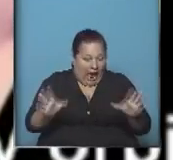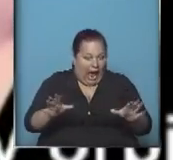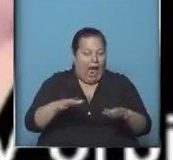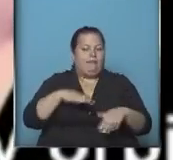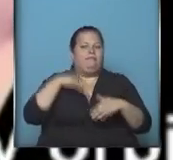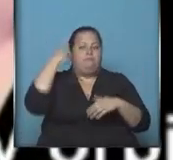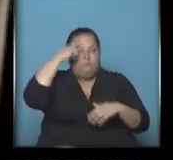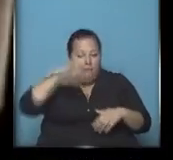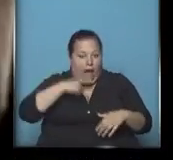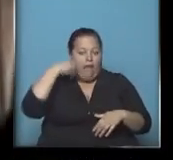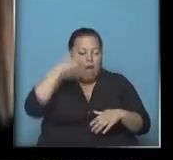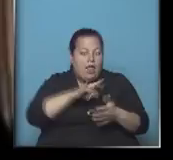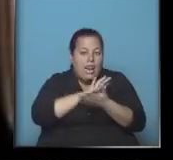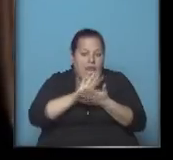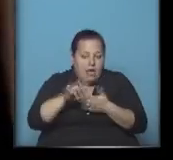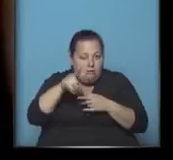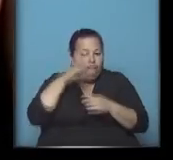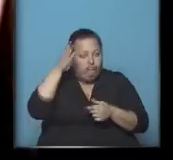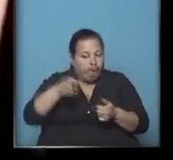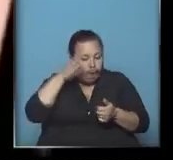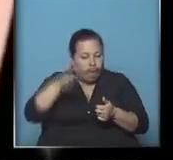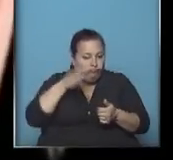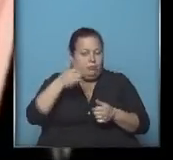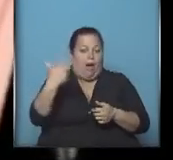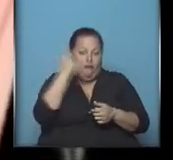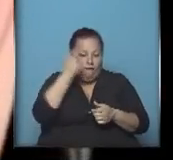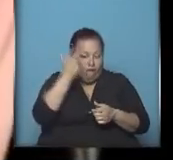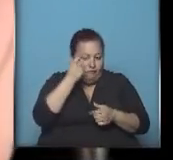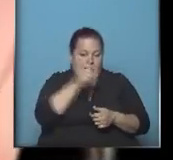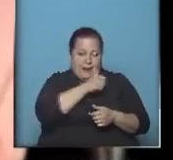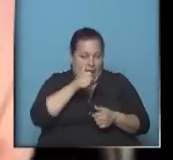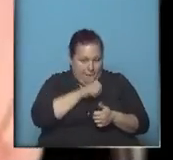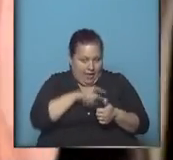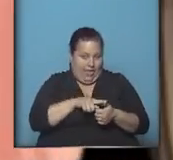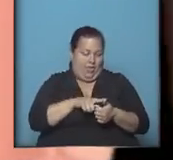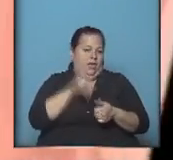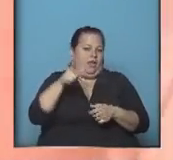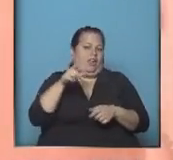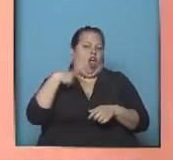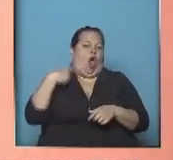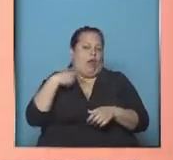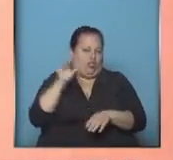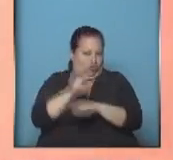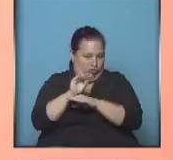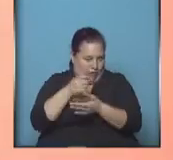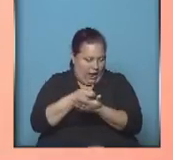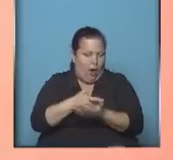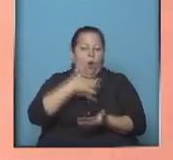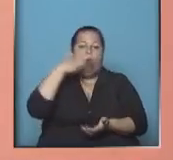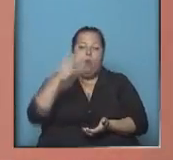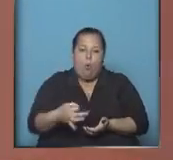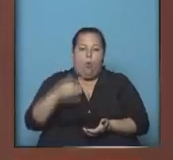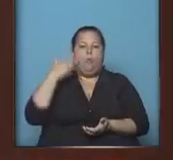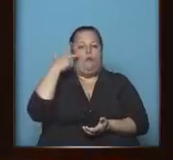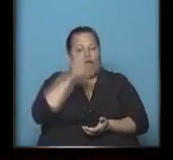mensual y más prolijo el paciente acceda a la aplicación del remedio que se lo de su cobertura médica cumpla con ella